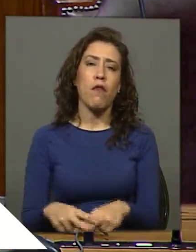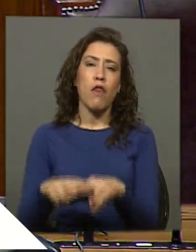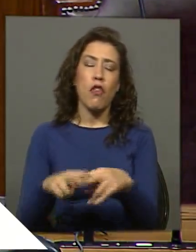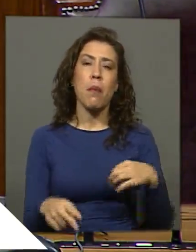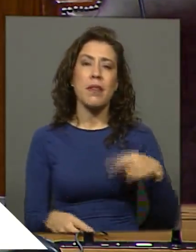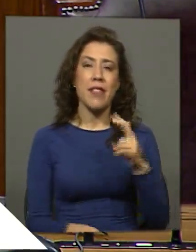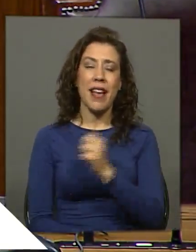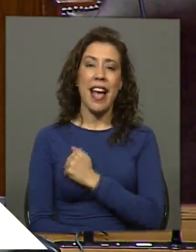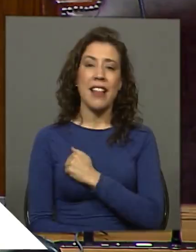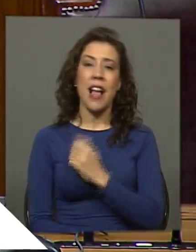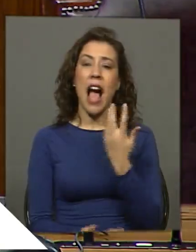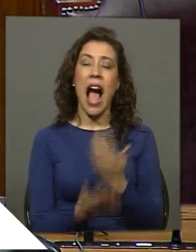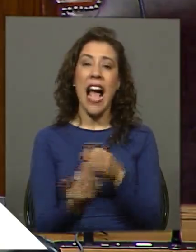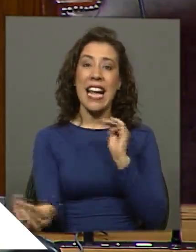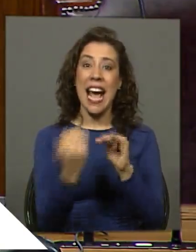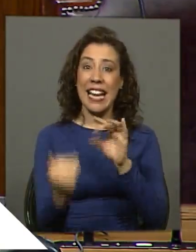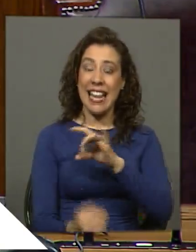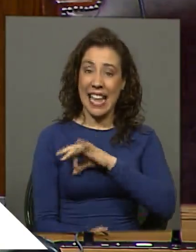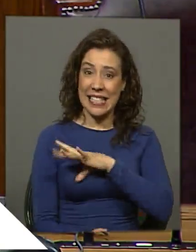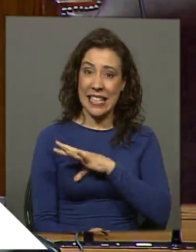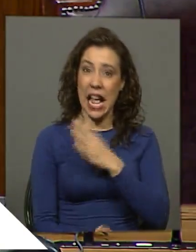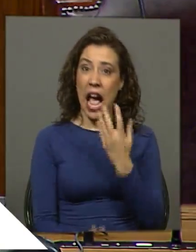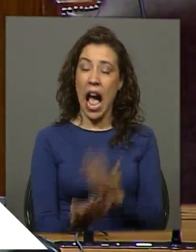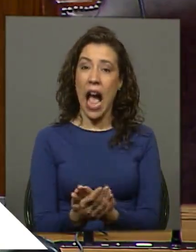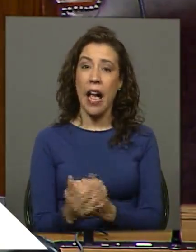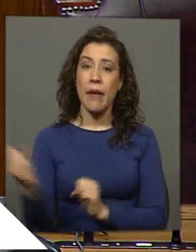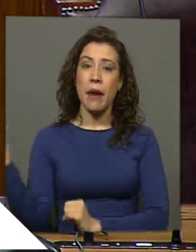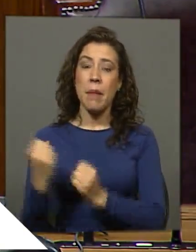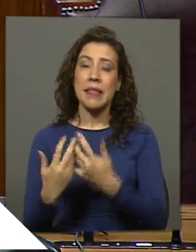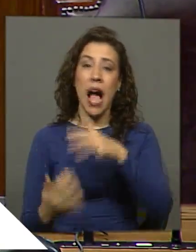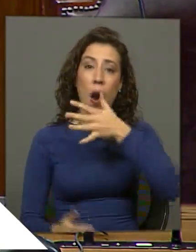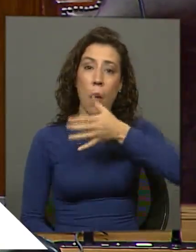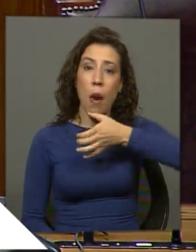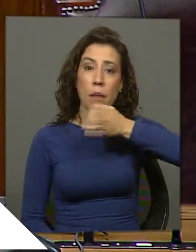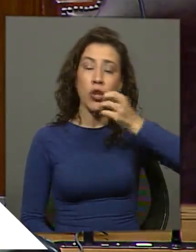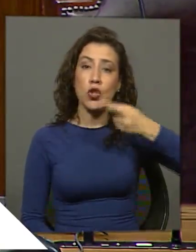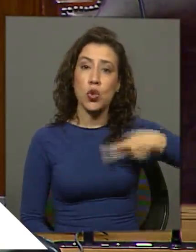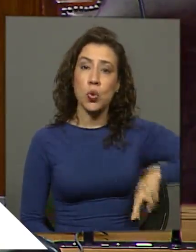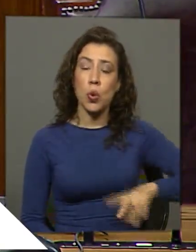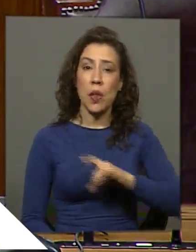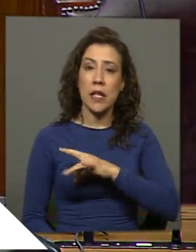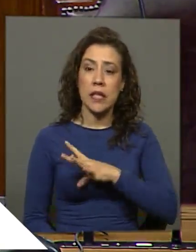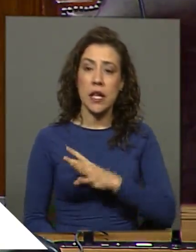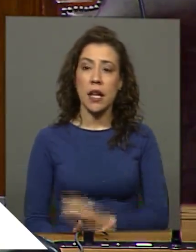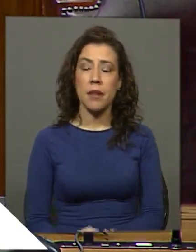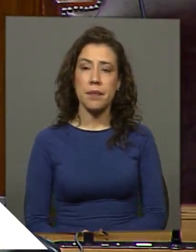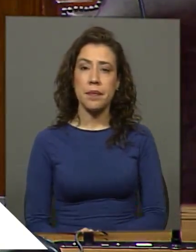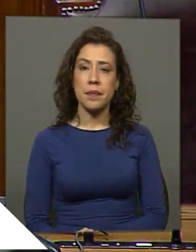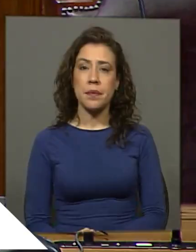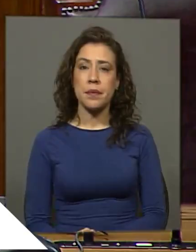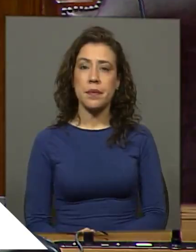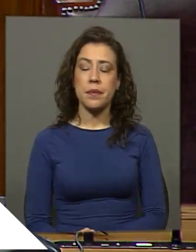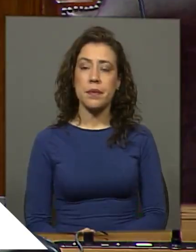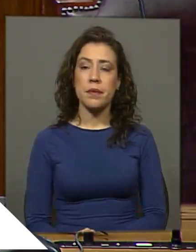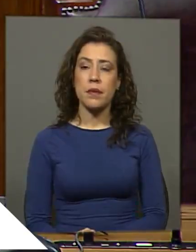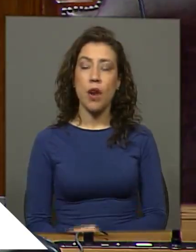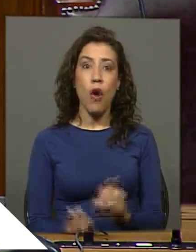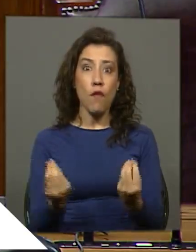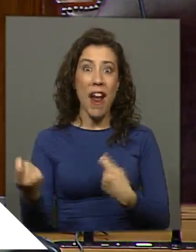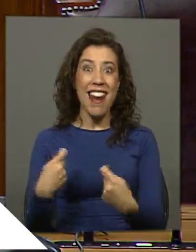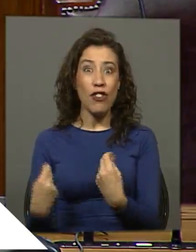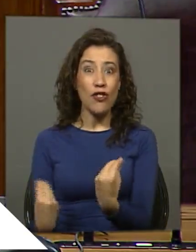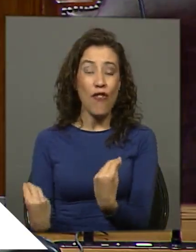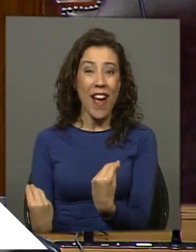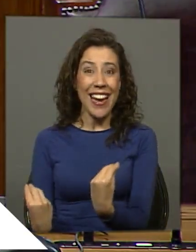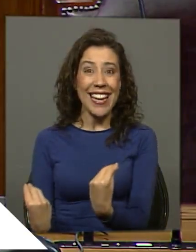pensiones canadienses tienen carreteras en Chile tienen una compañía de agua potable en el sur de Chile y que son buenos negocios